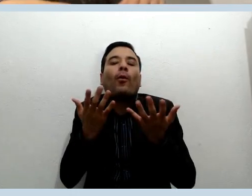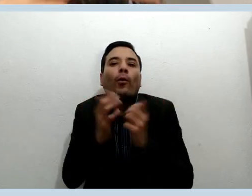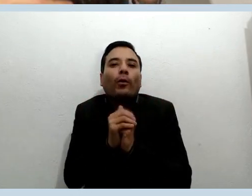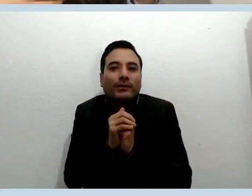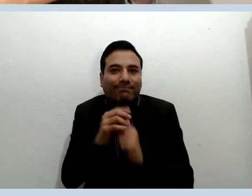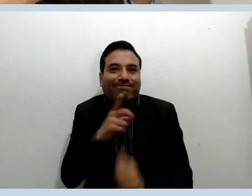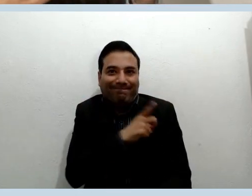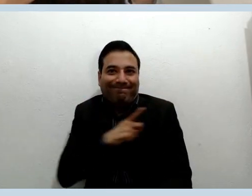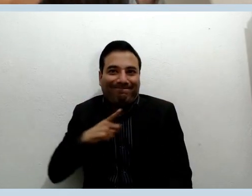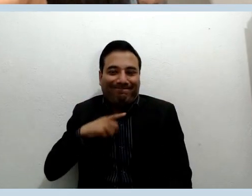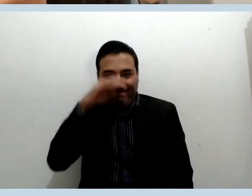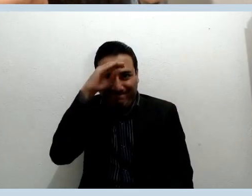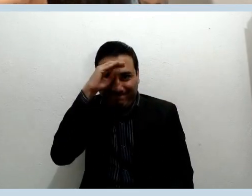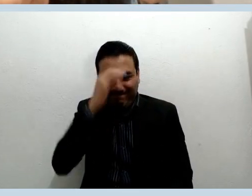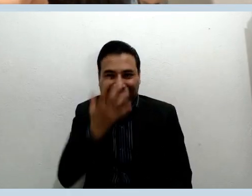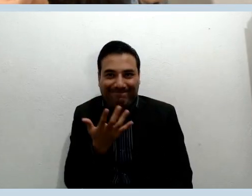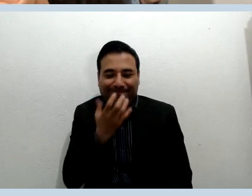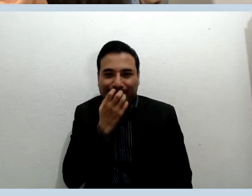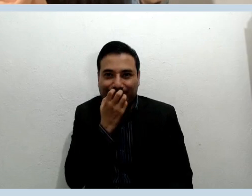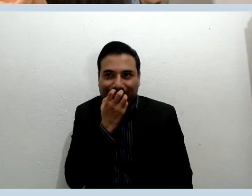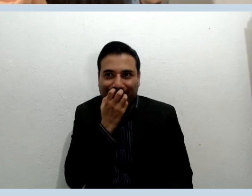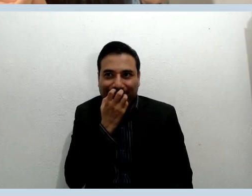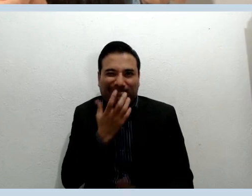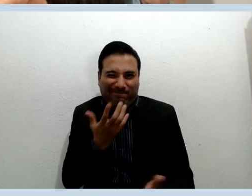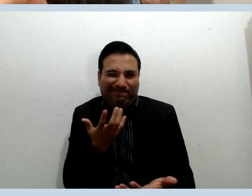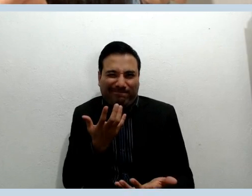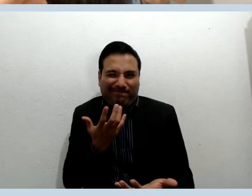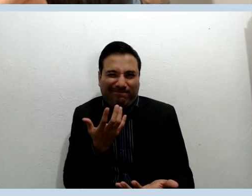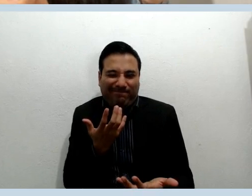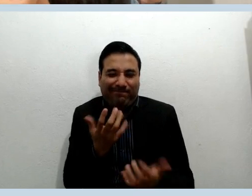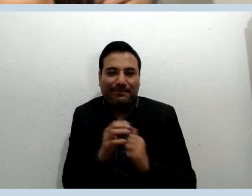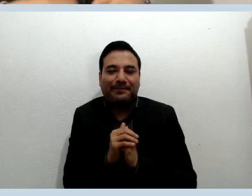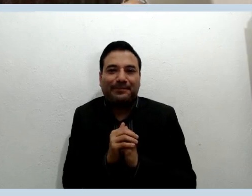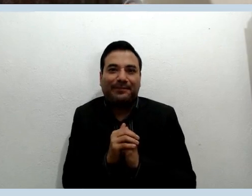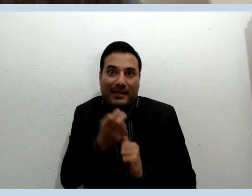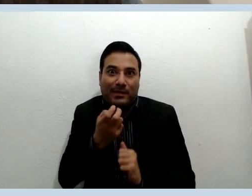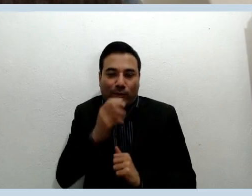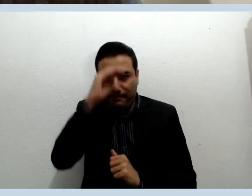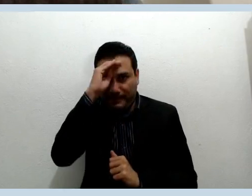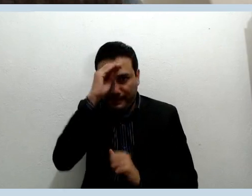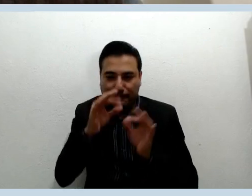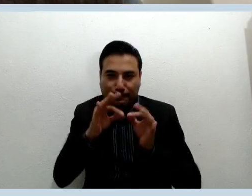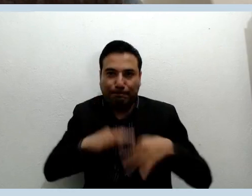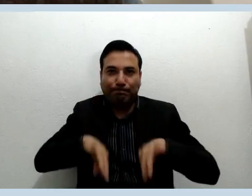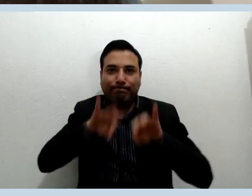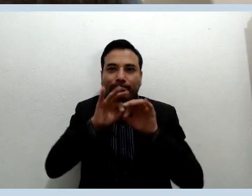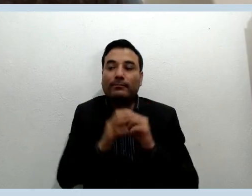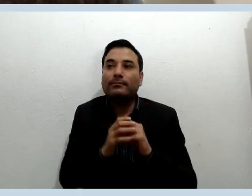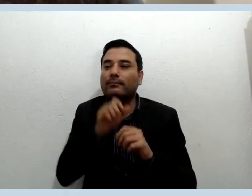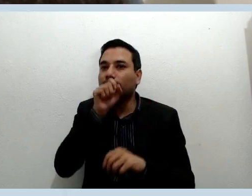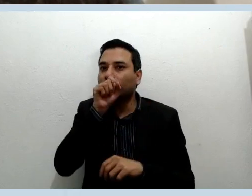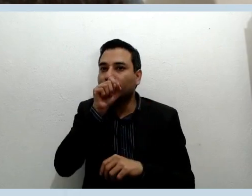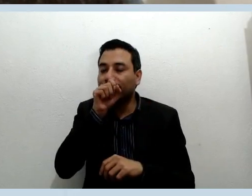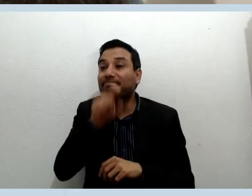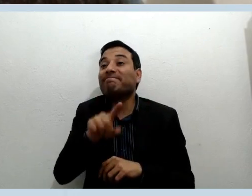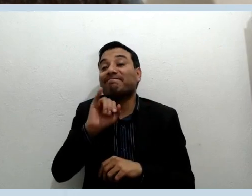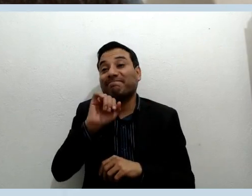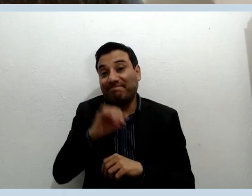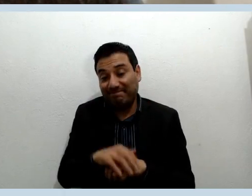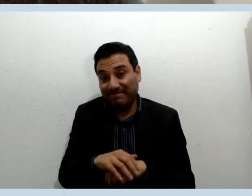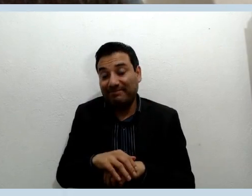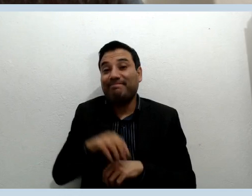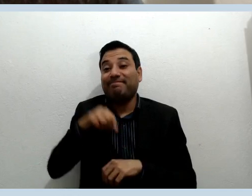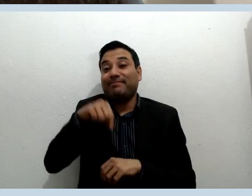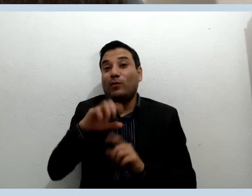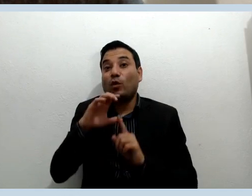cuando lo lanzamos a una plataforma sí creo que también es un reto de apuntes eso